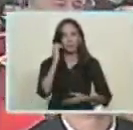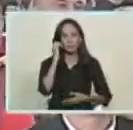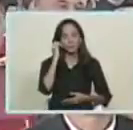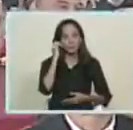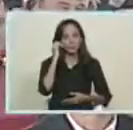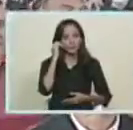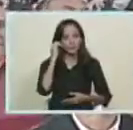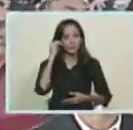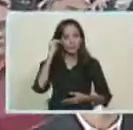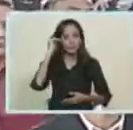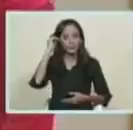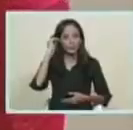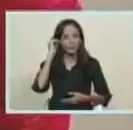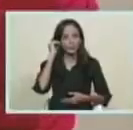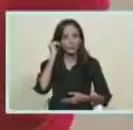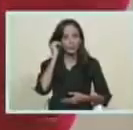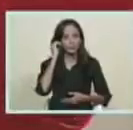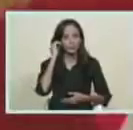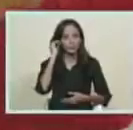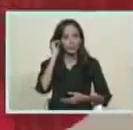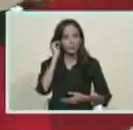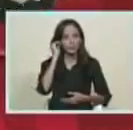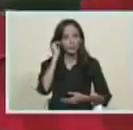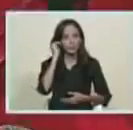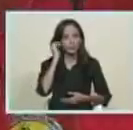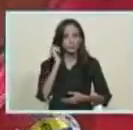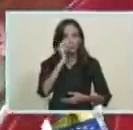Yerdul Gutiérrez y José Gregorio Rivero.